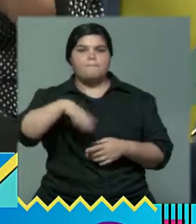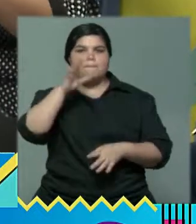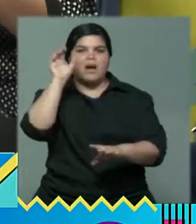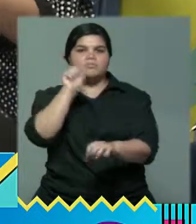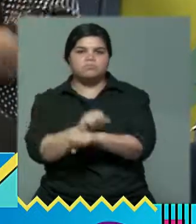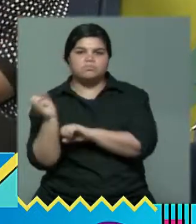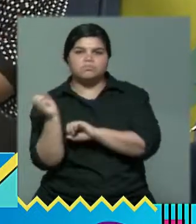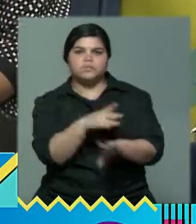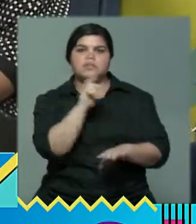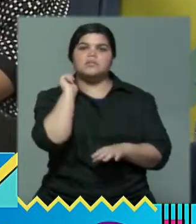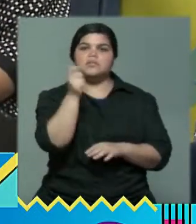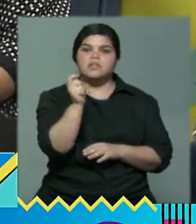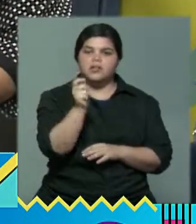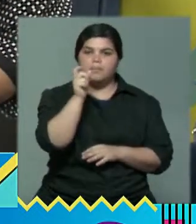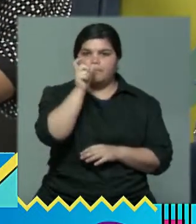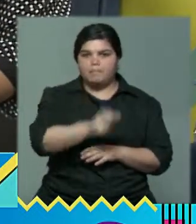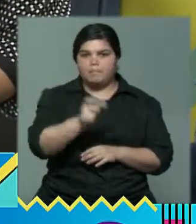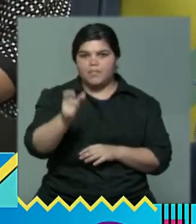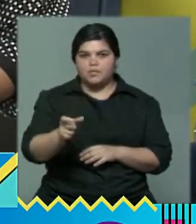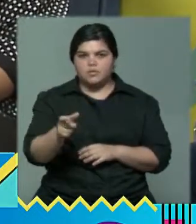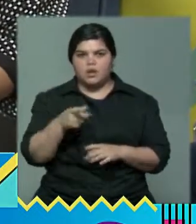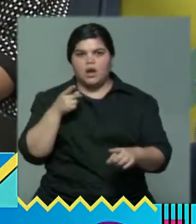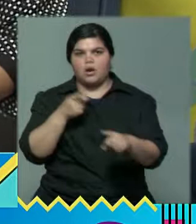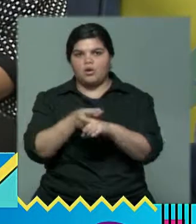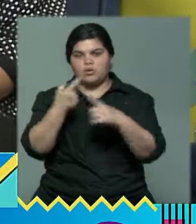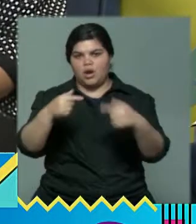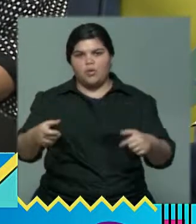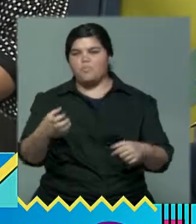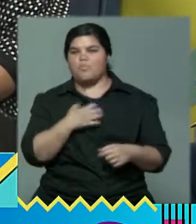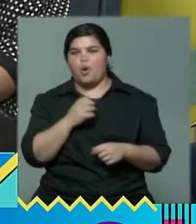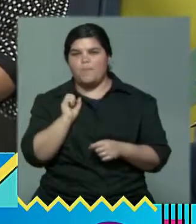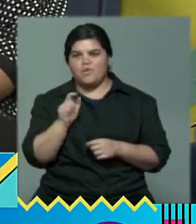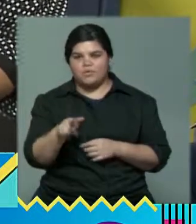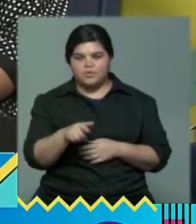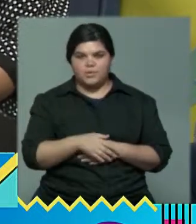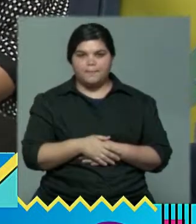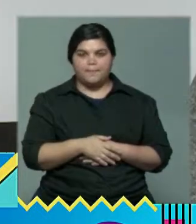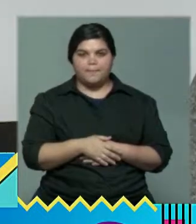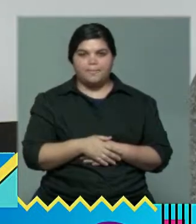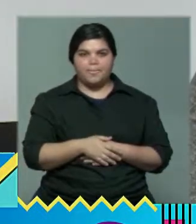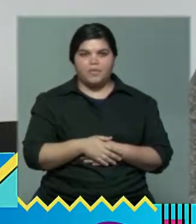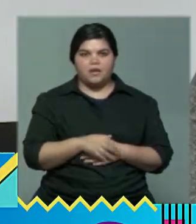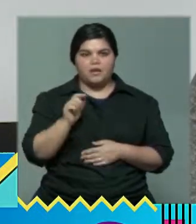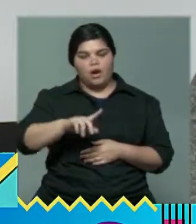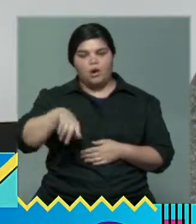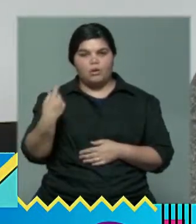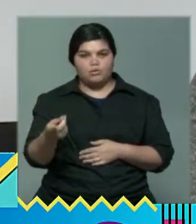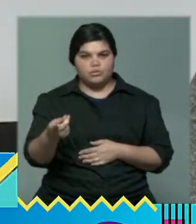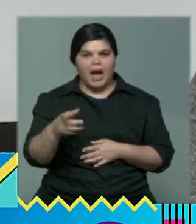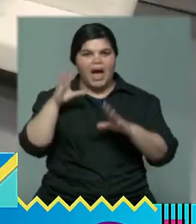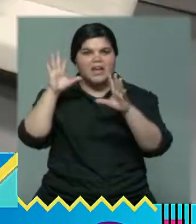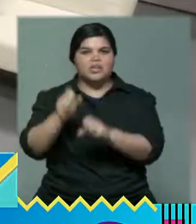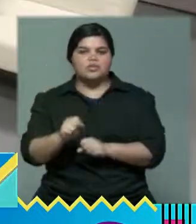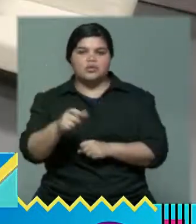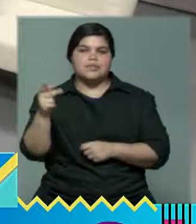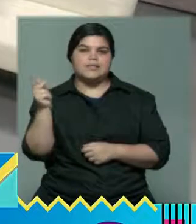son a las personas que cometen delitos contra la propiedad. Ajá. La población de agresores sexuales, no